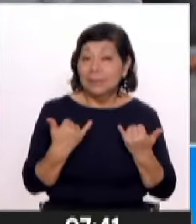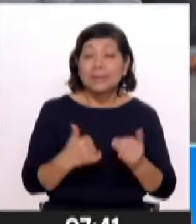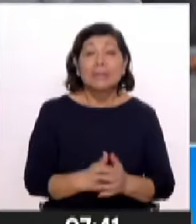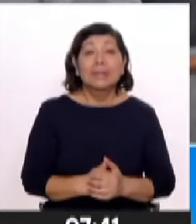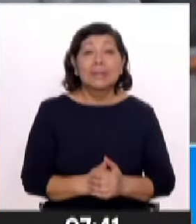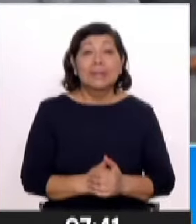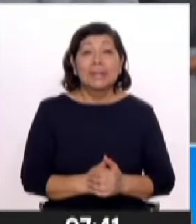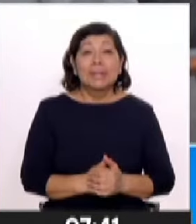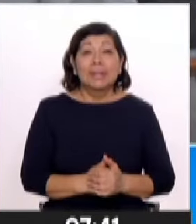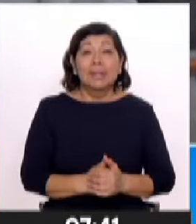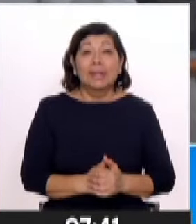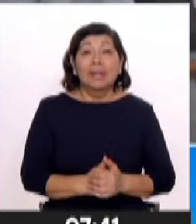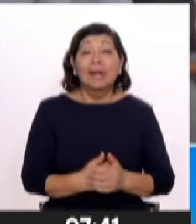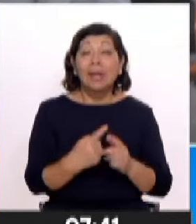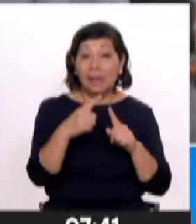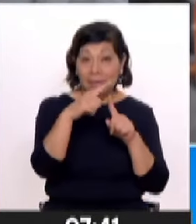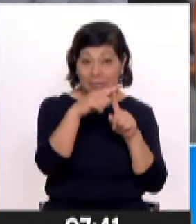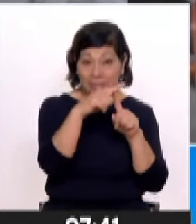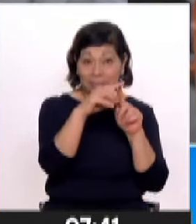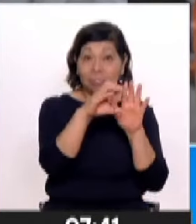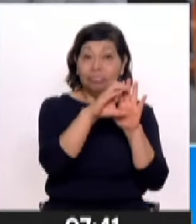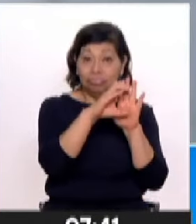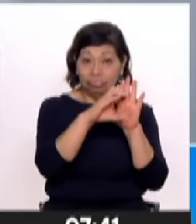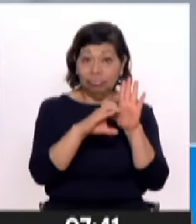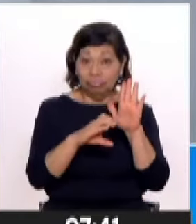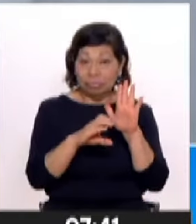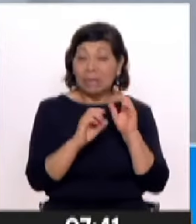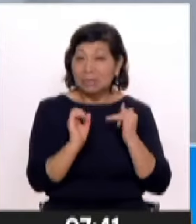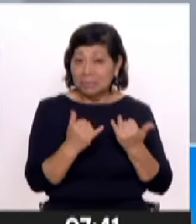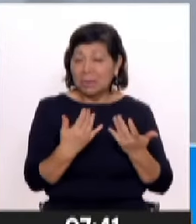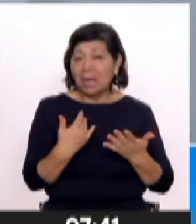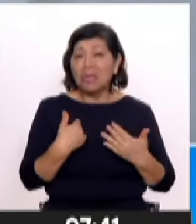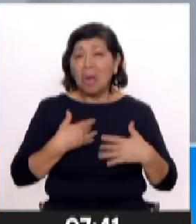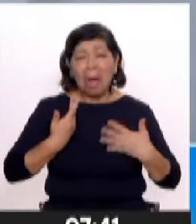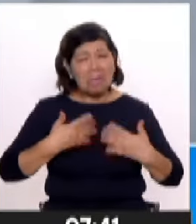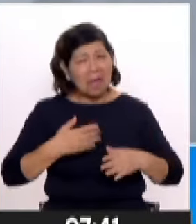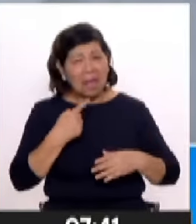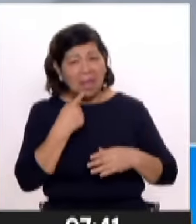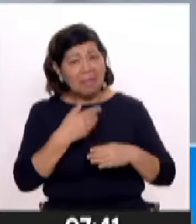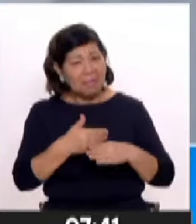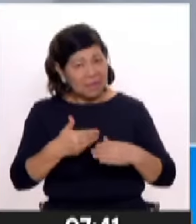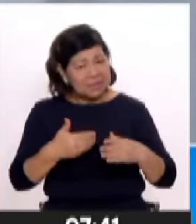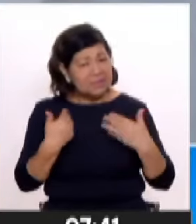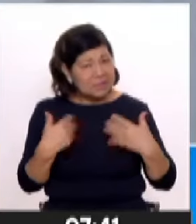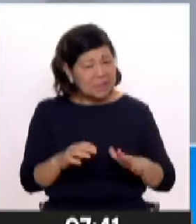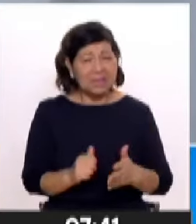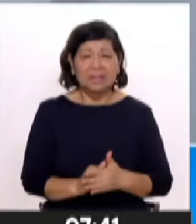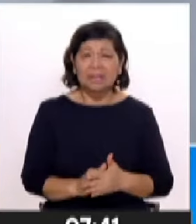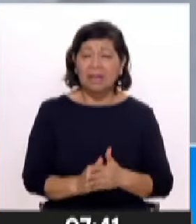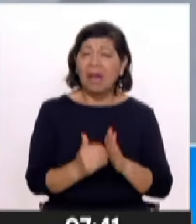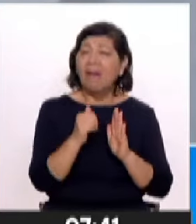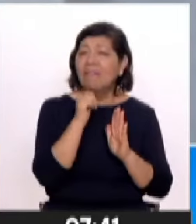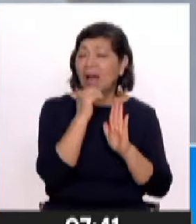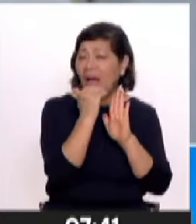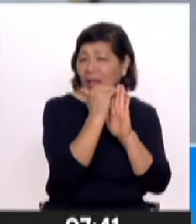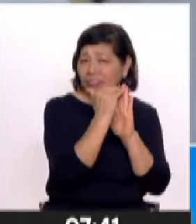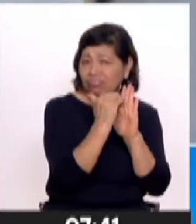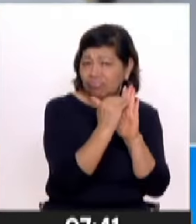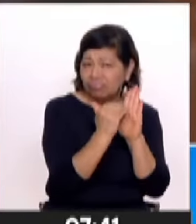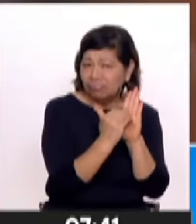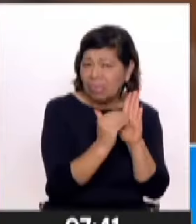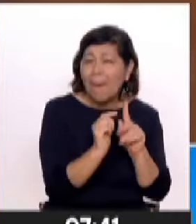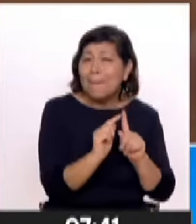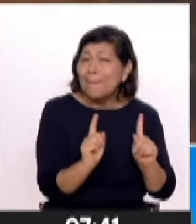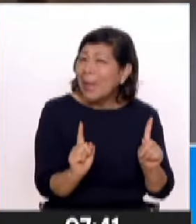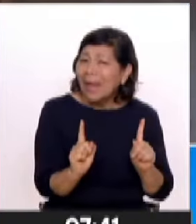oportunidad, lo que el Tribunal Constitucional ha dicho es: yo ya me pronuncié sobre estos artículos,